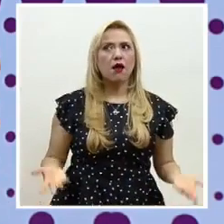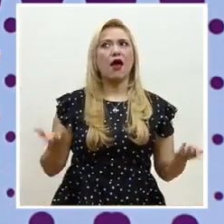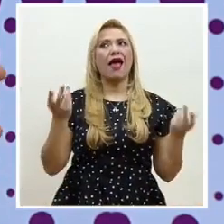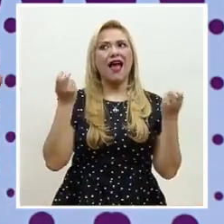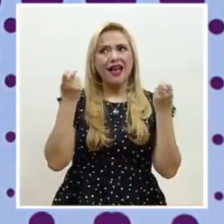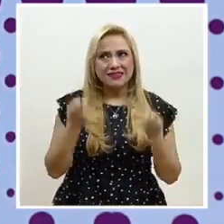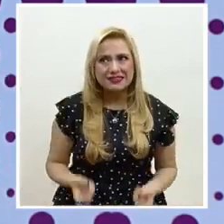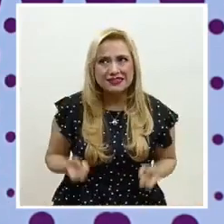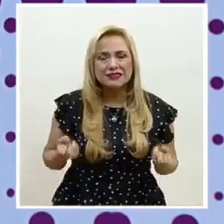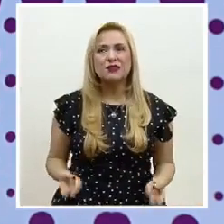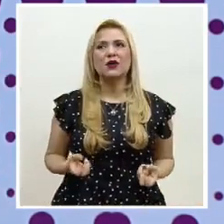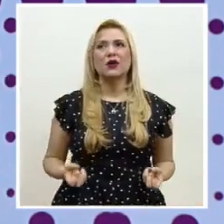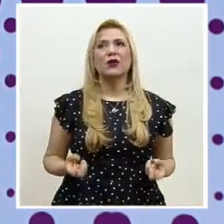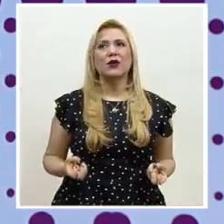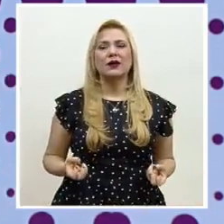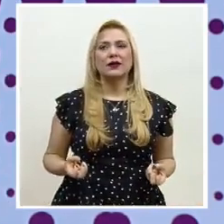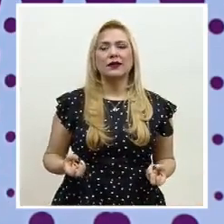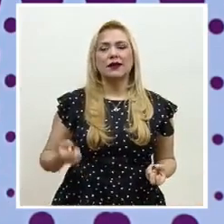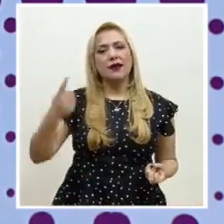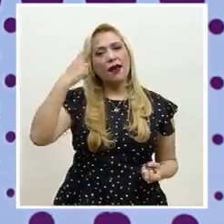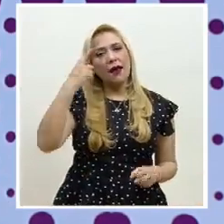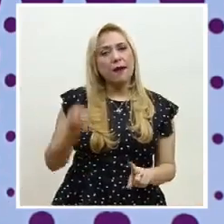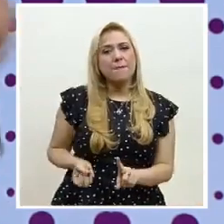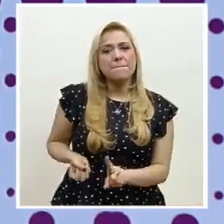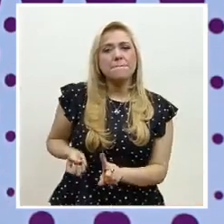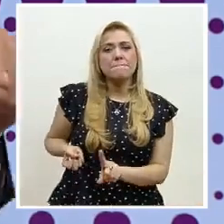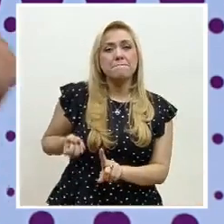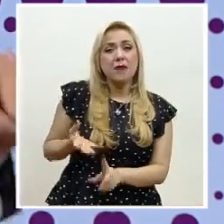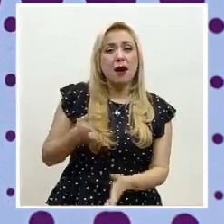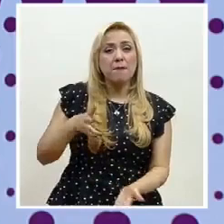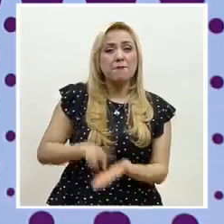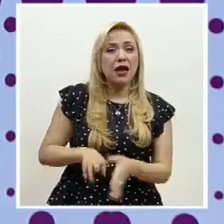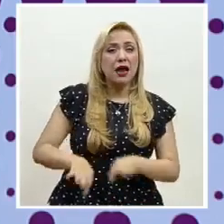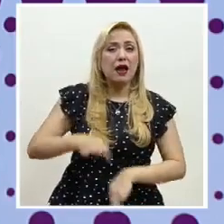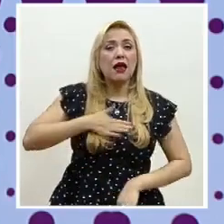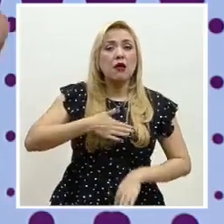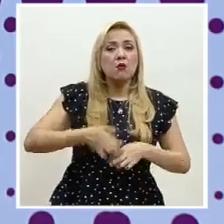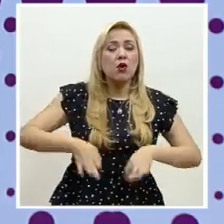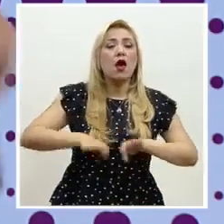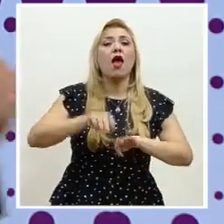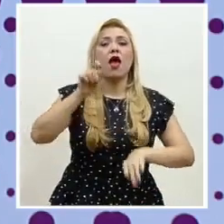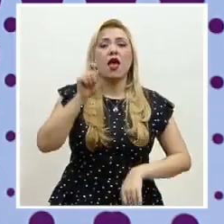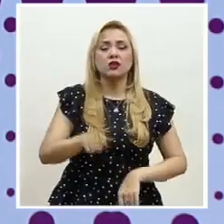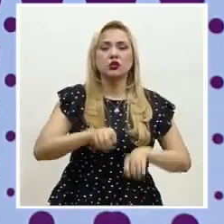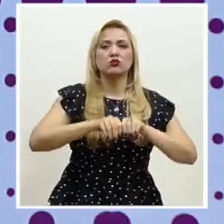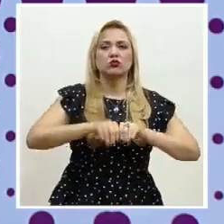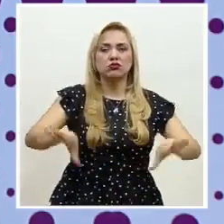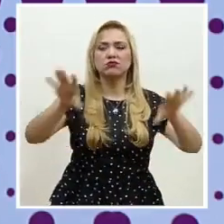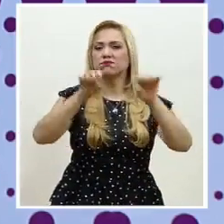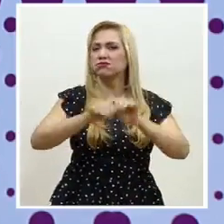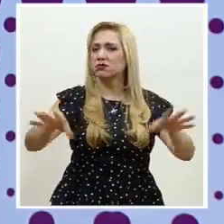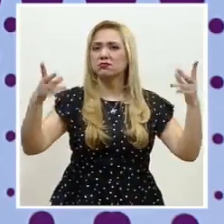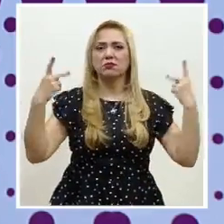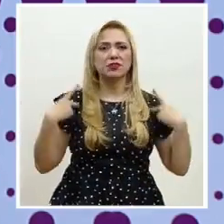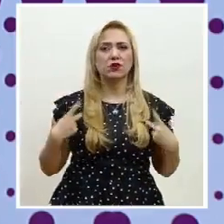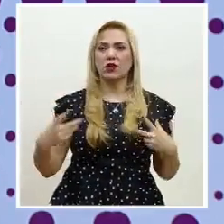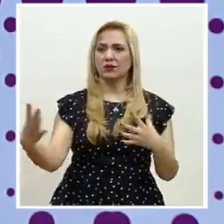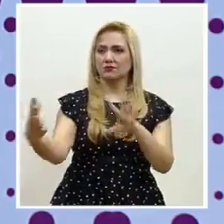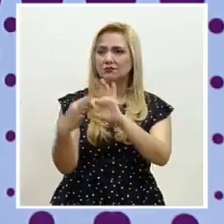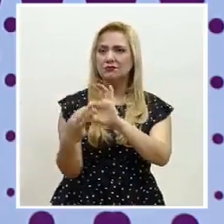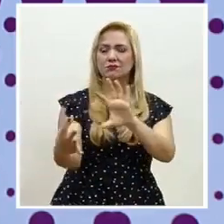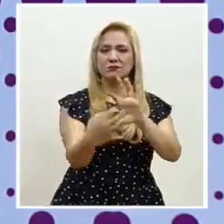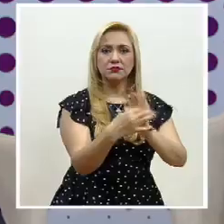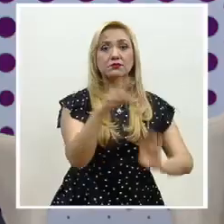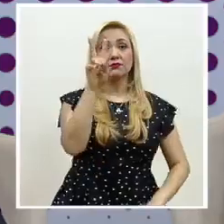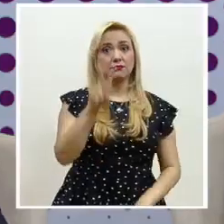hemos pensado que nuestra aportación más relevante es enfocarnos en ese medio de vaso comunicante con la sociedad. Y es importantísimo,